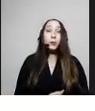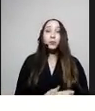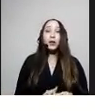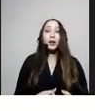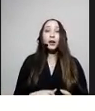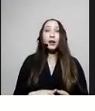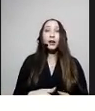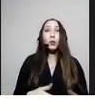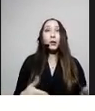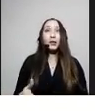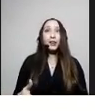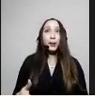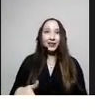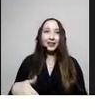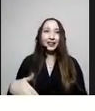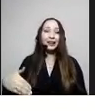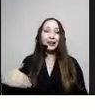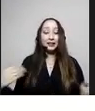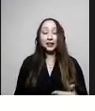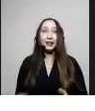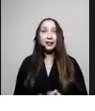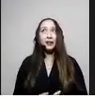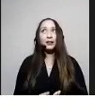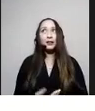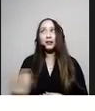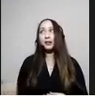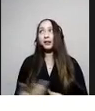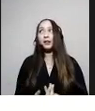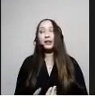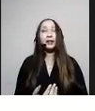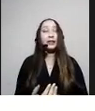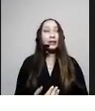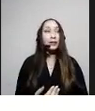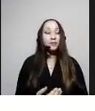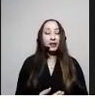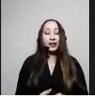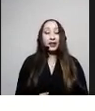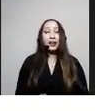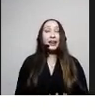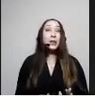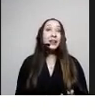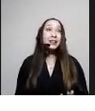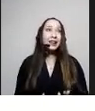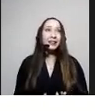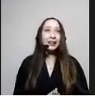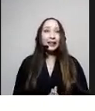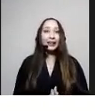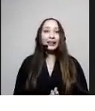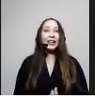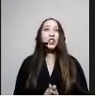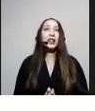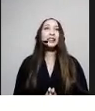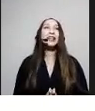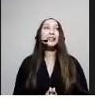nuevo y 9 días después la sacan de la clínica y al mes que la sacan de la